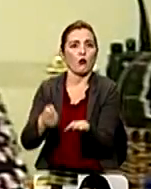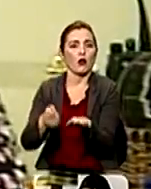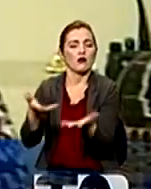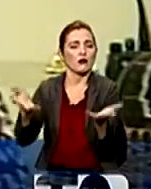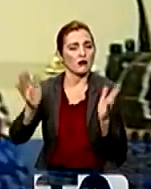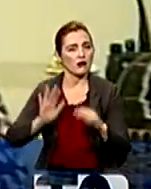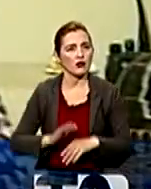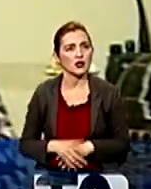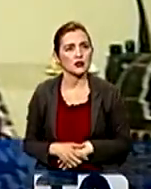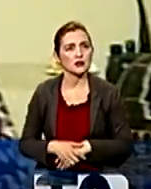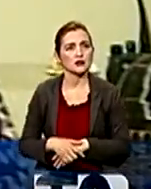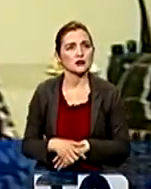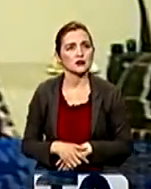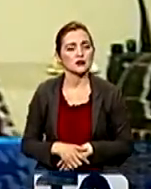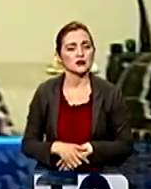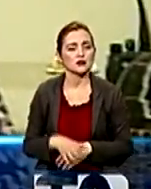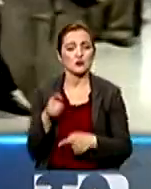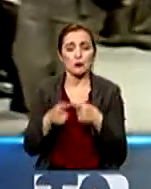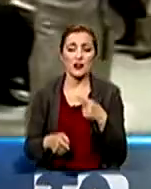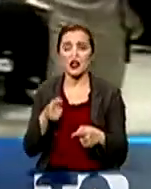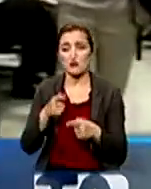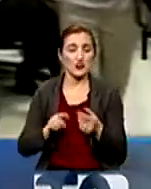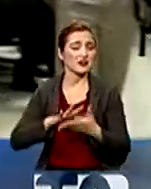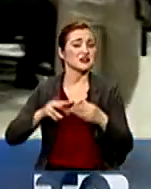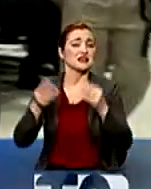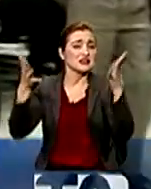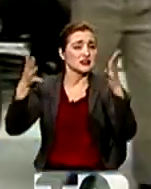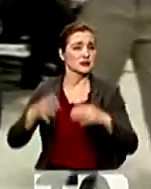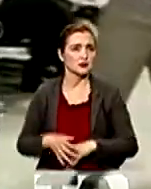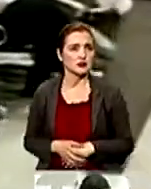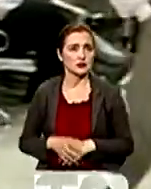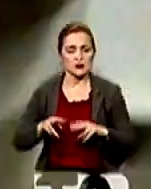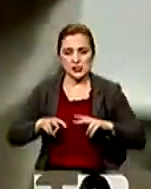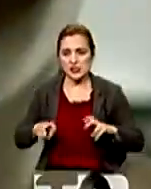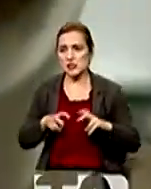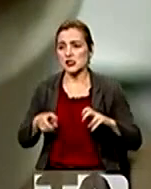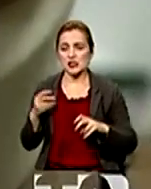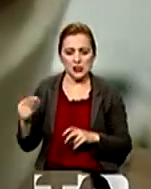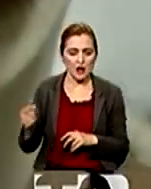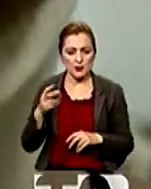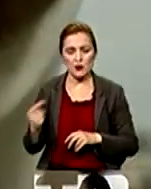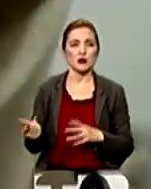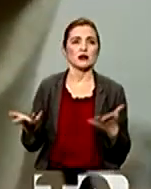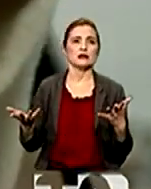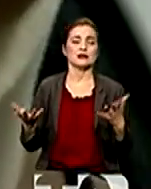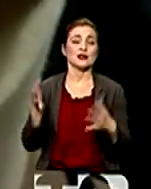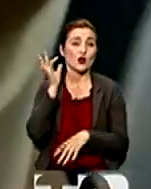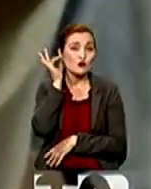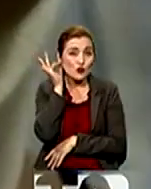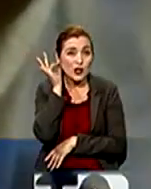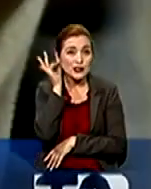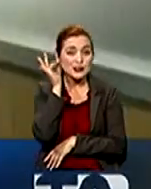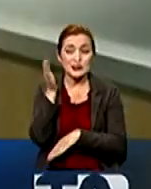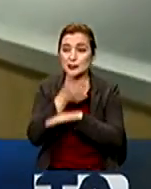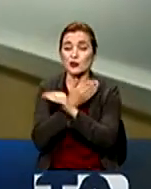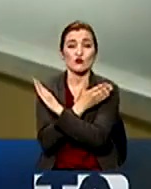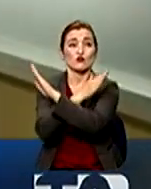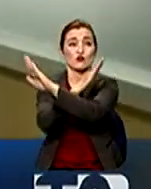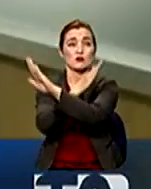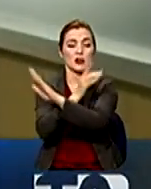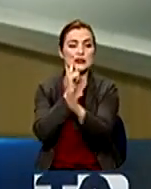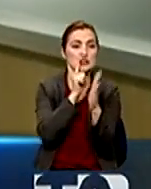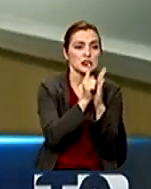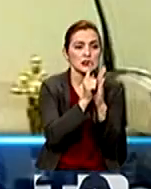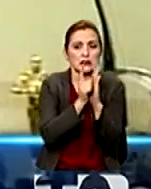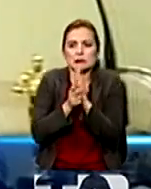es más de la mitad, que no se puede resolver. Los investigadores hacen todo lo posible por evacuar. Pero a veces la mujer que no tuvo prevención retira la